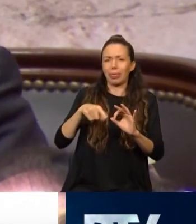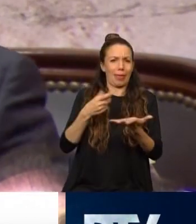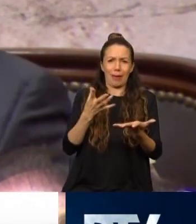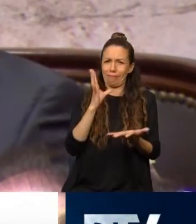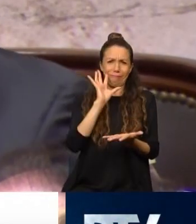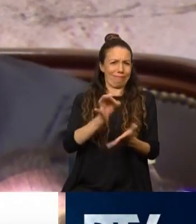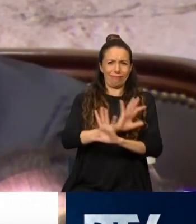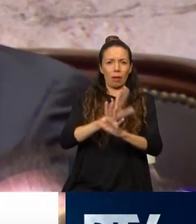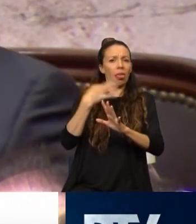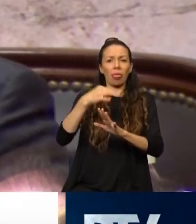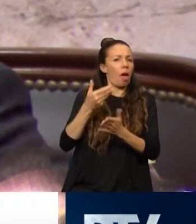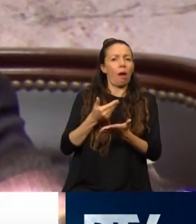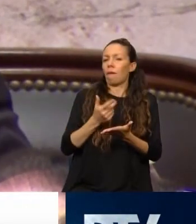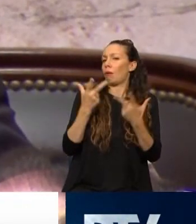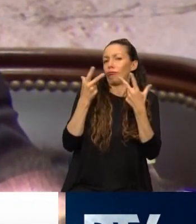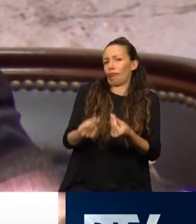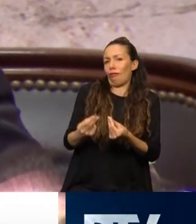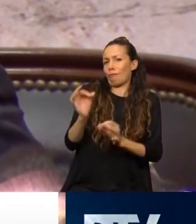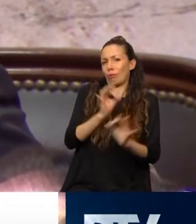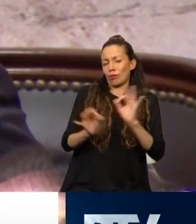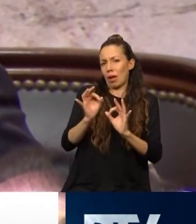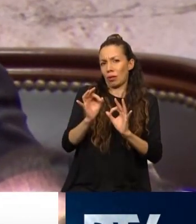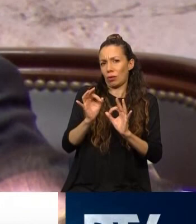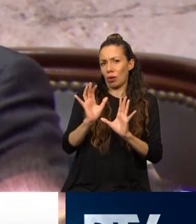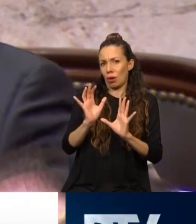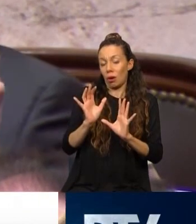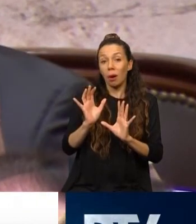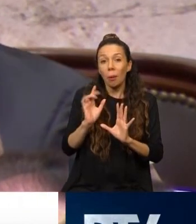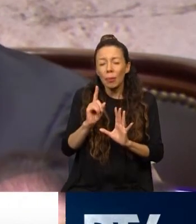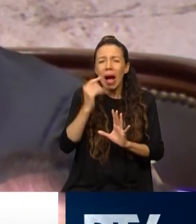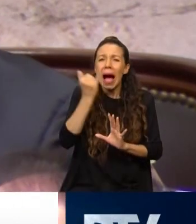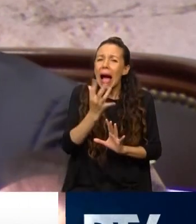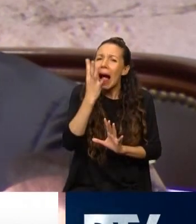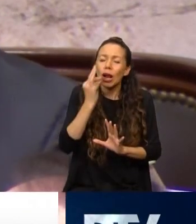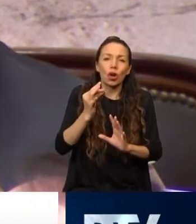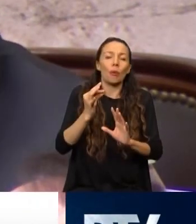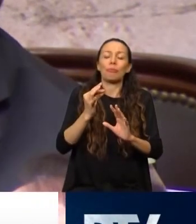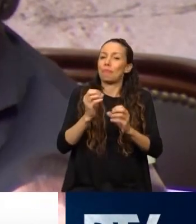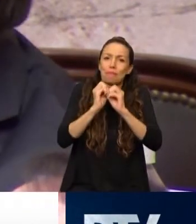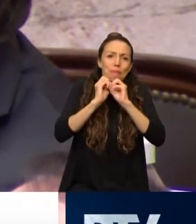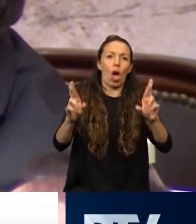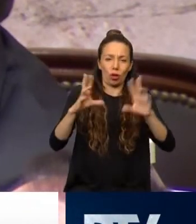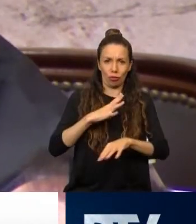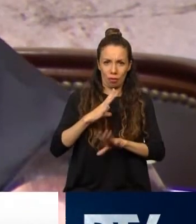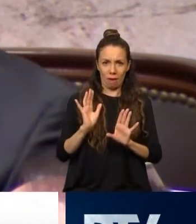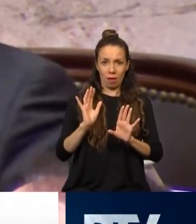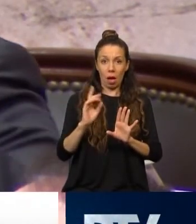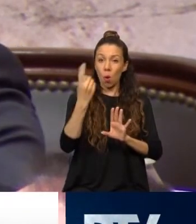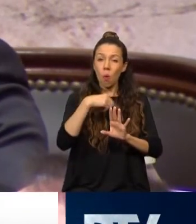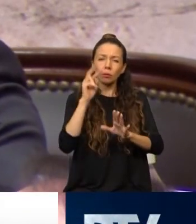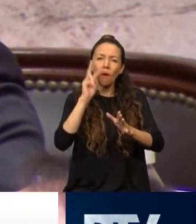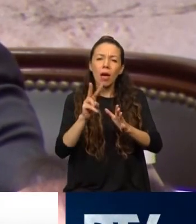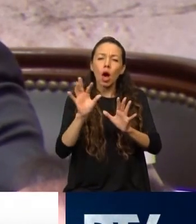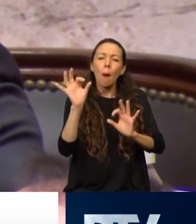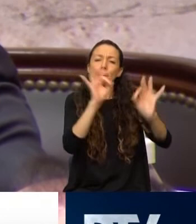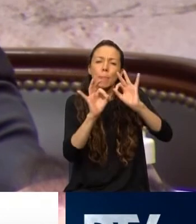tiene un error todavía muchísimo más grosero. Cuando usted hace una proyección, la proyección, al final de la proyección no